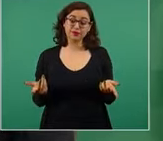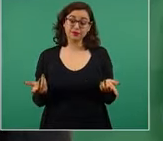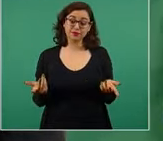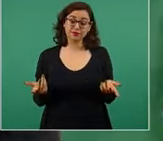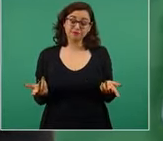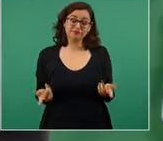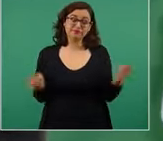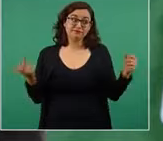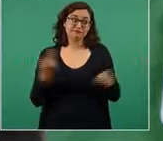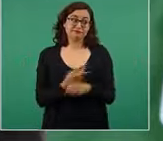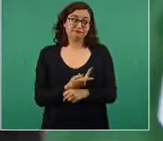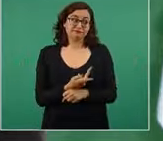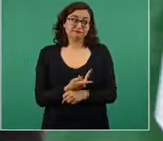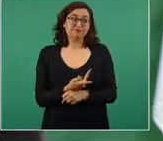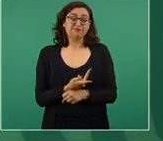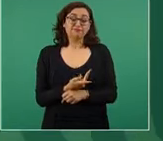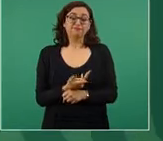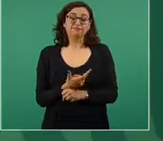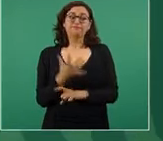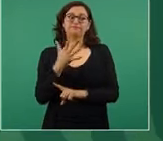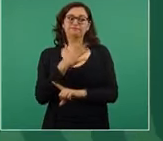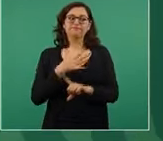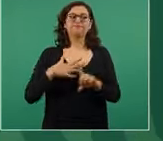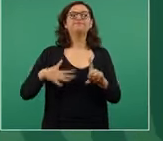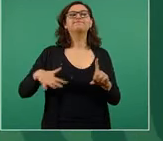de ánimo,